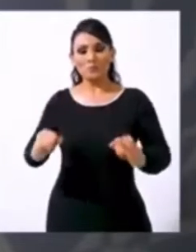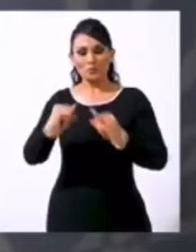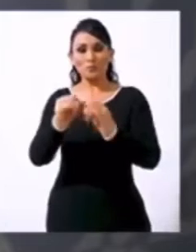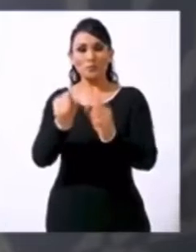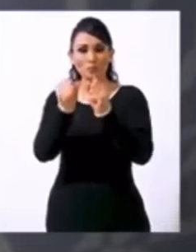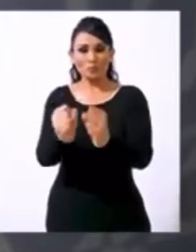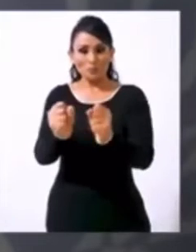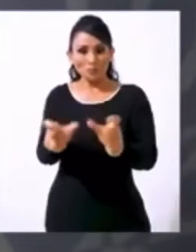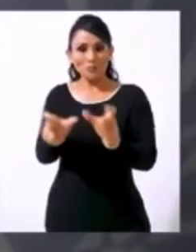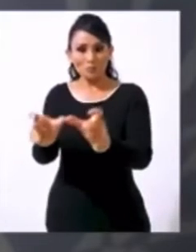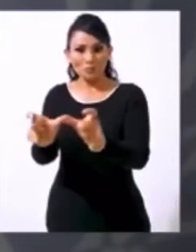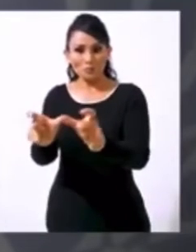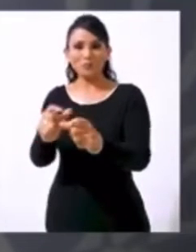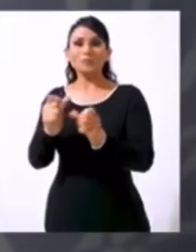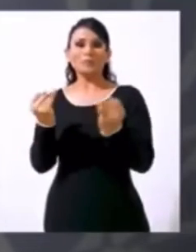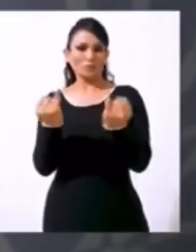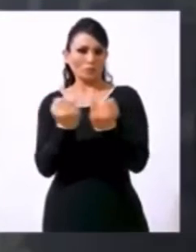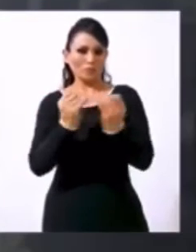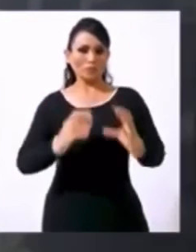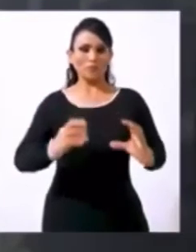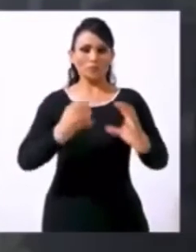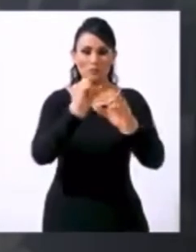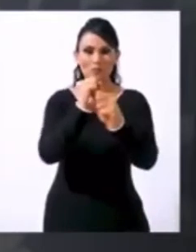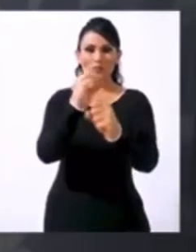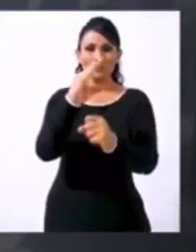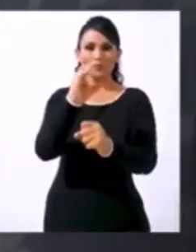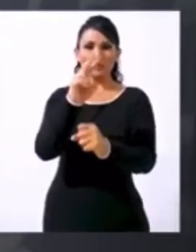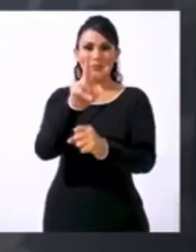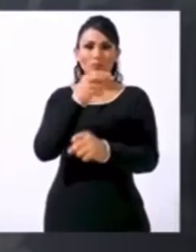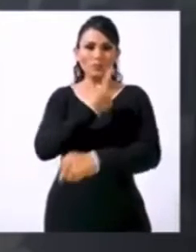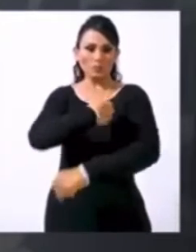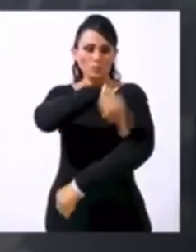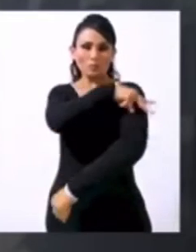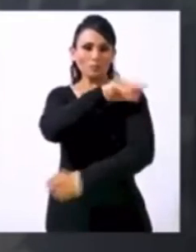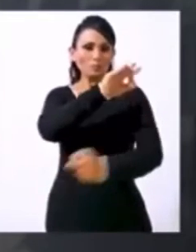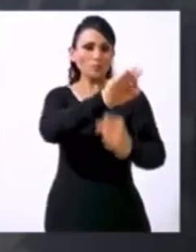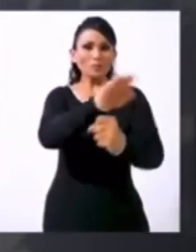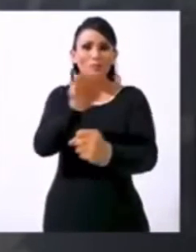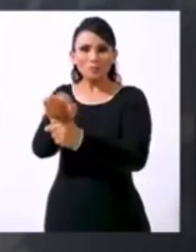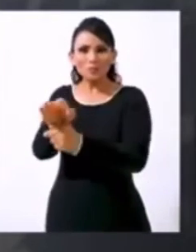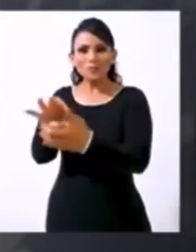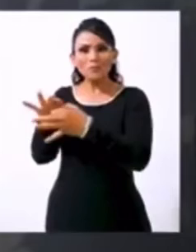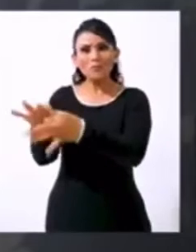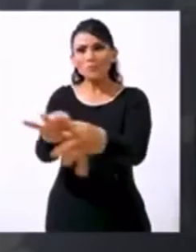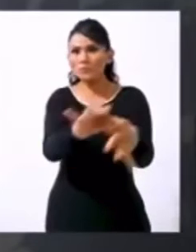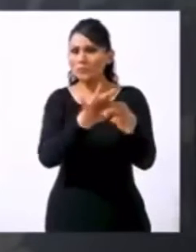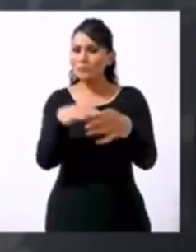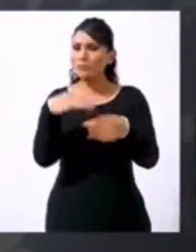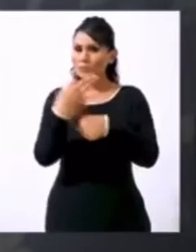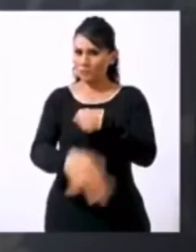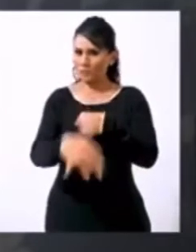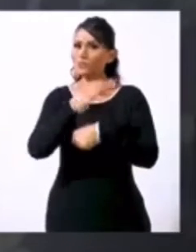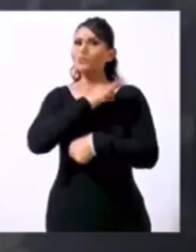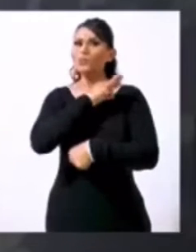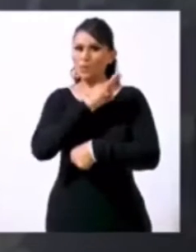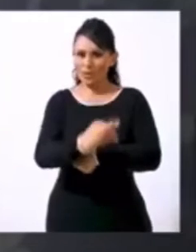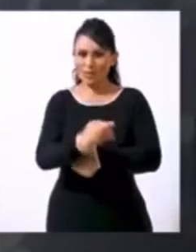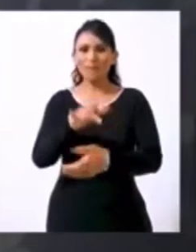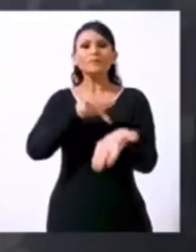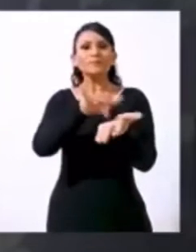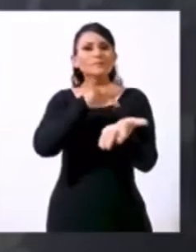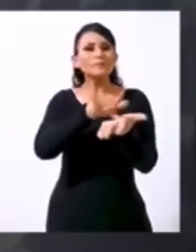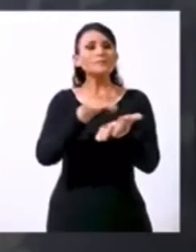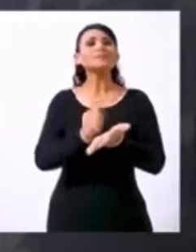seguridad y protección civil. Será un esquema de apoyo temporal con un doble propósito.